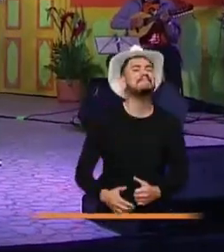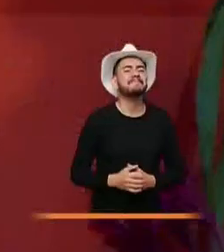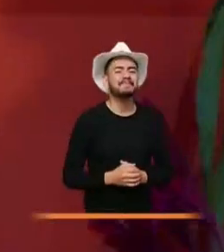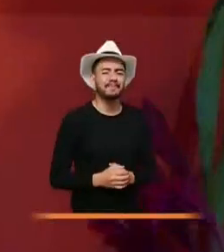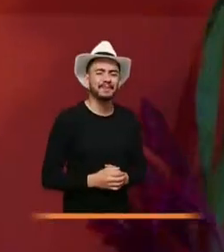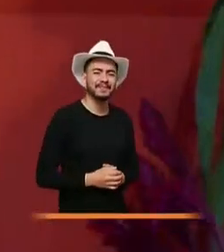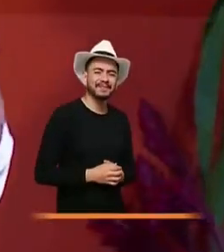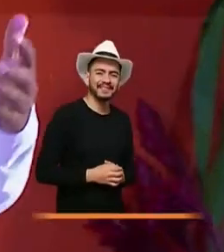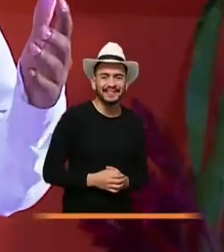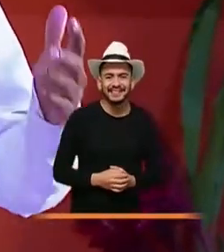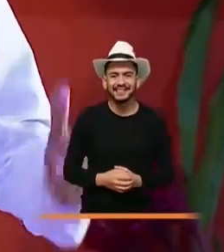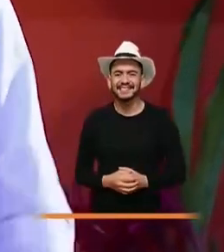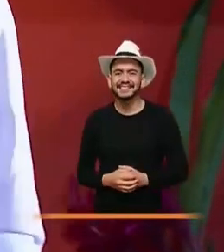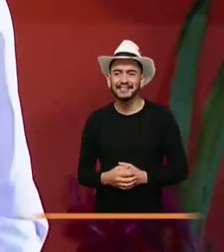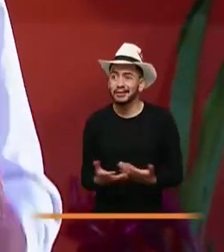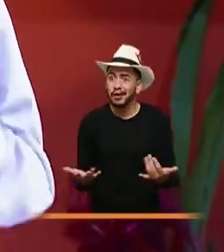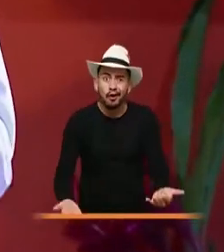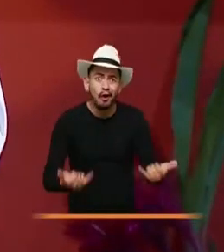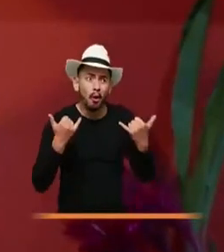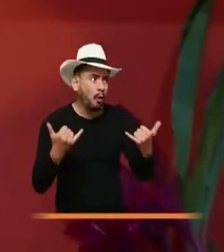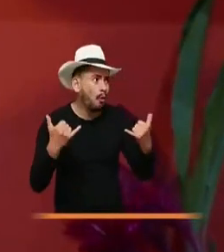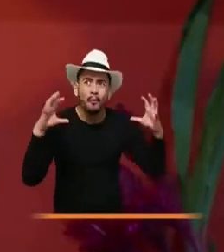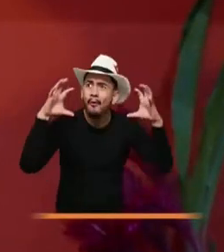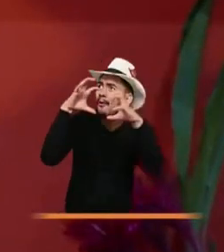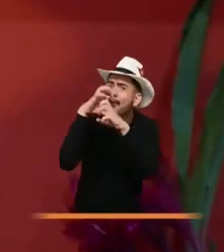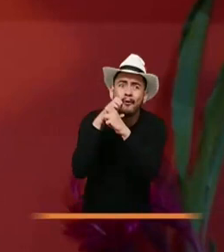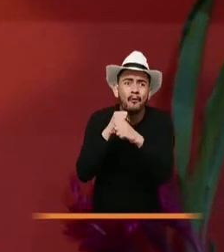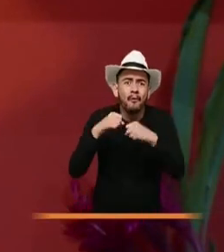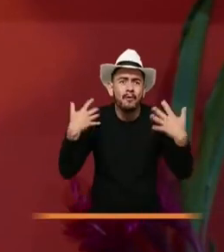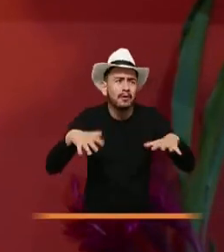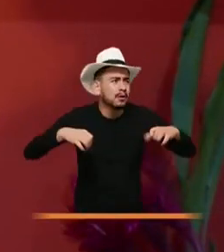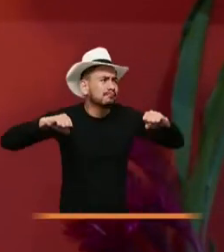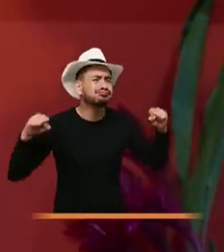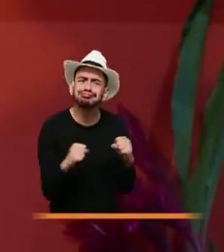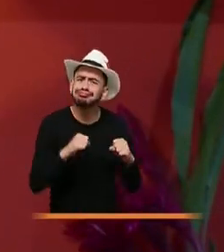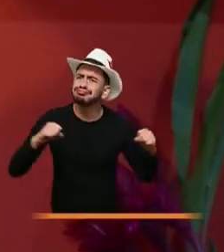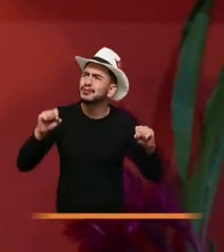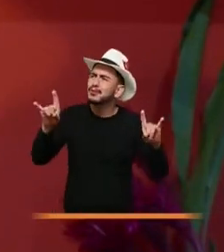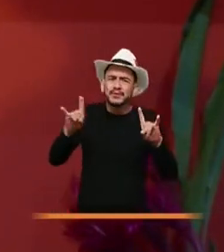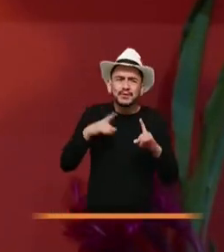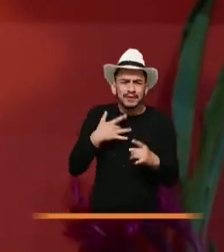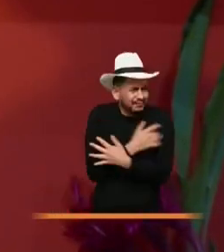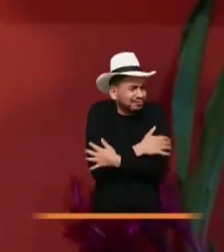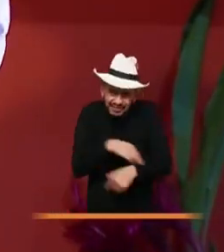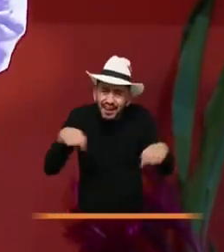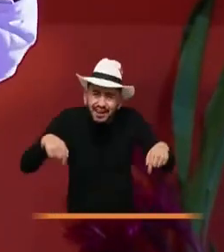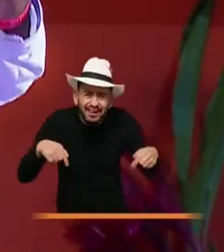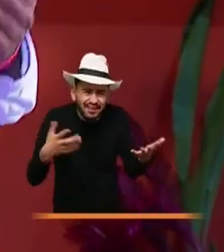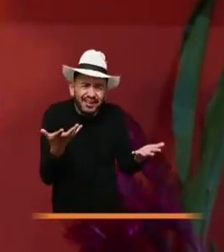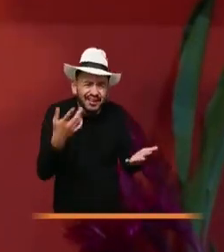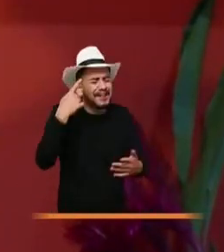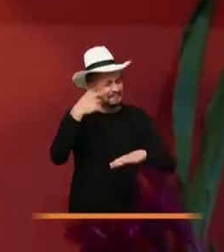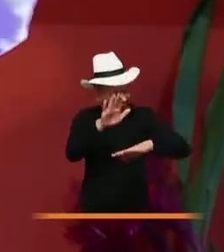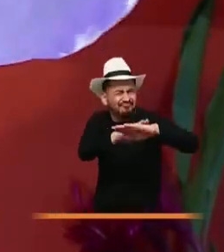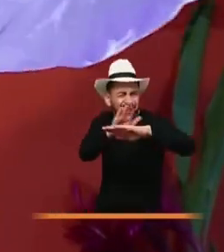para ajustar esta noche con el frío que se siente es cuanto más me hace